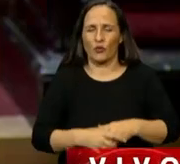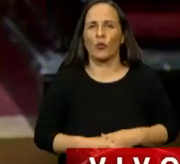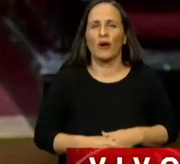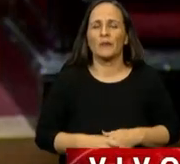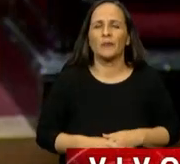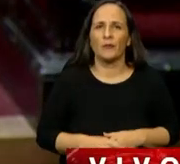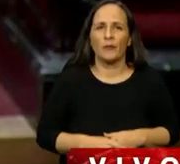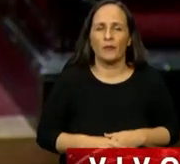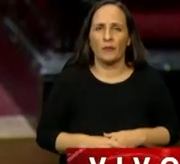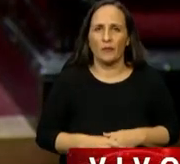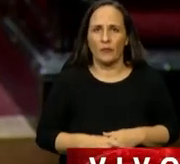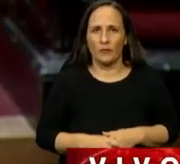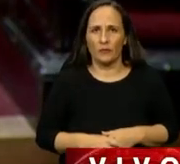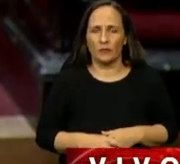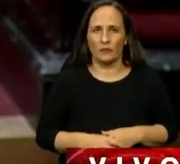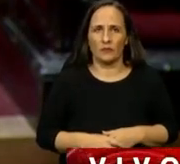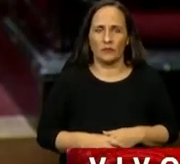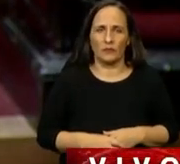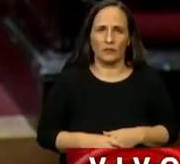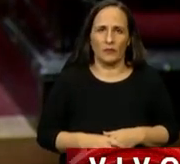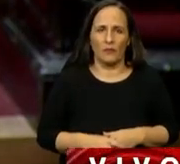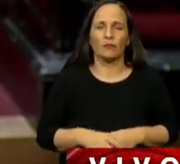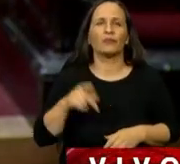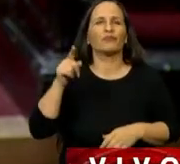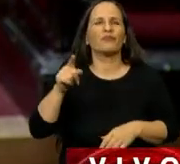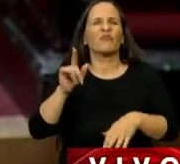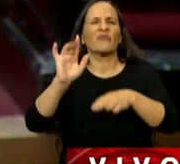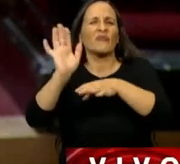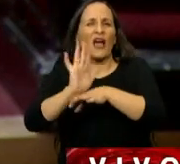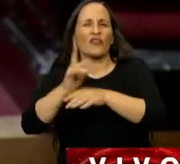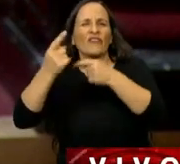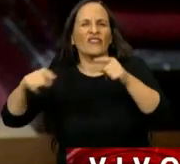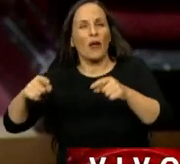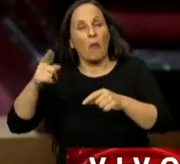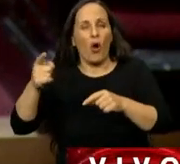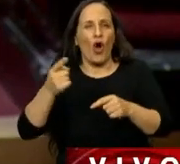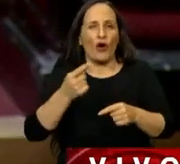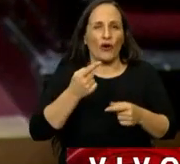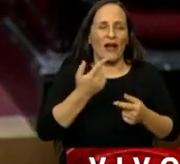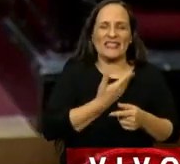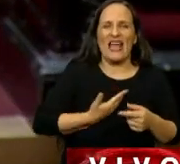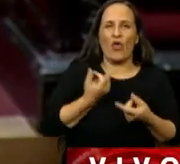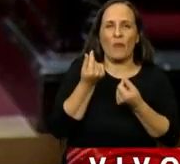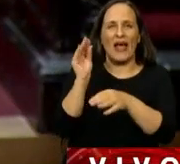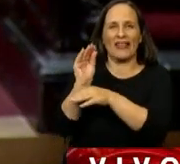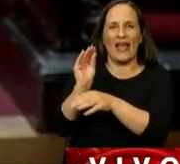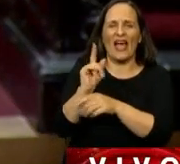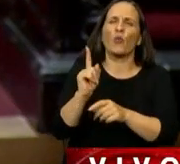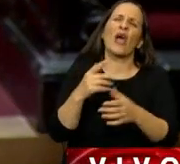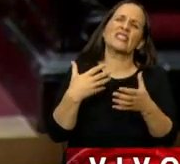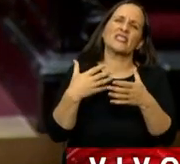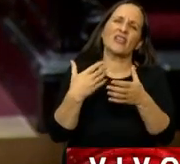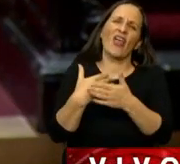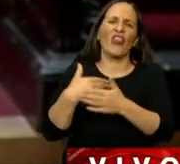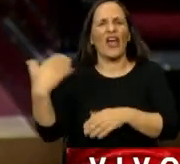cooptación de los artistas mediante el dinero estatal no es de derecha y no es de